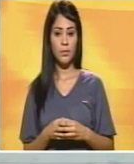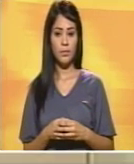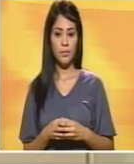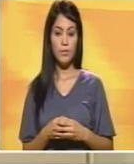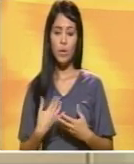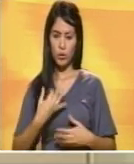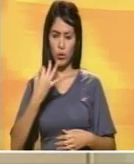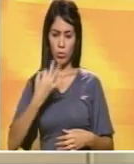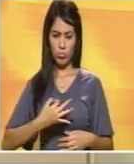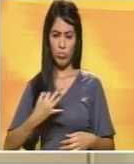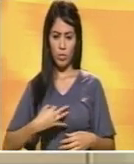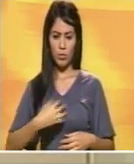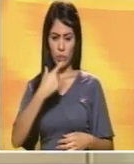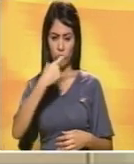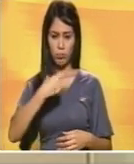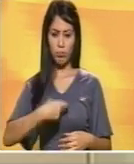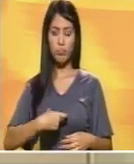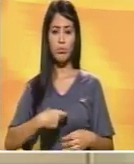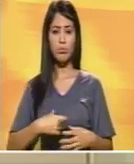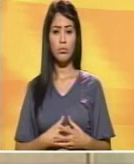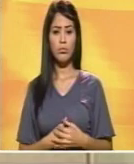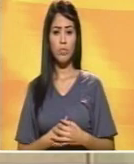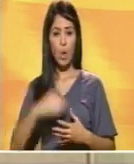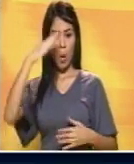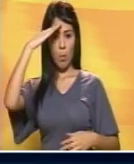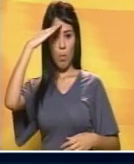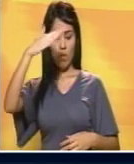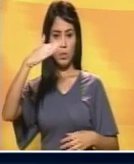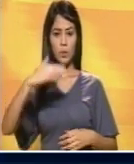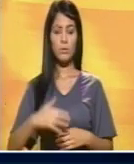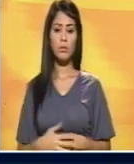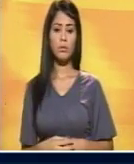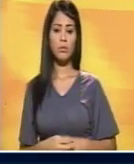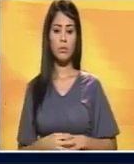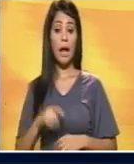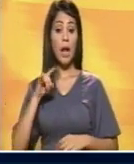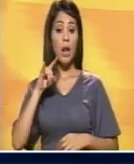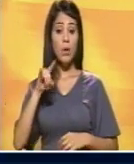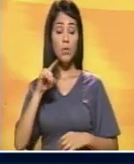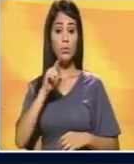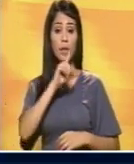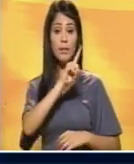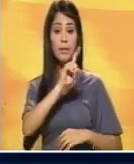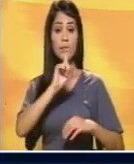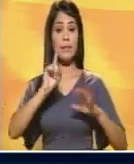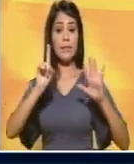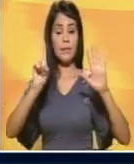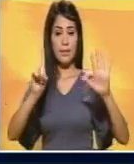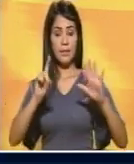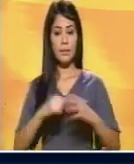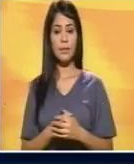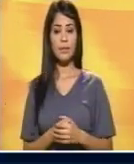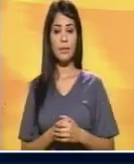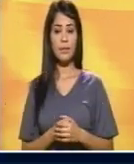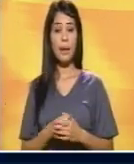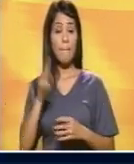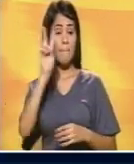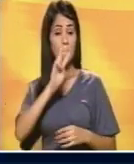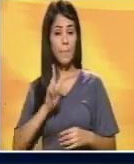Estoy seguro como ciudadano y como soldado que el lunes 16, Venezuela